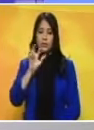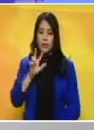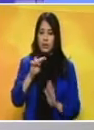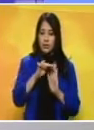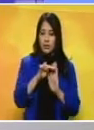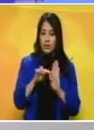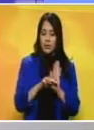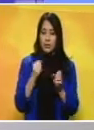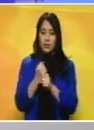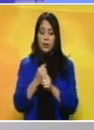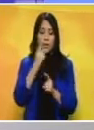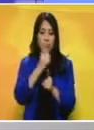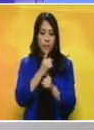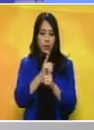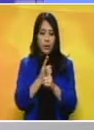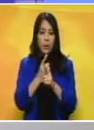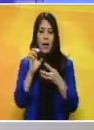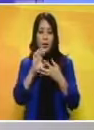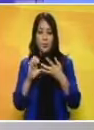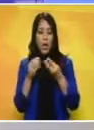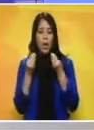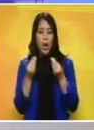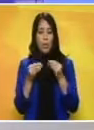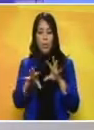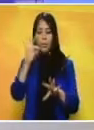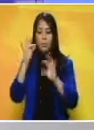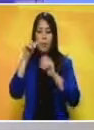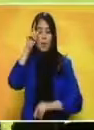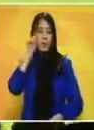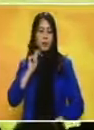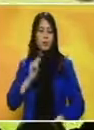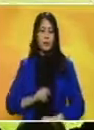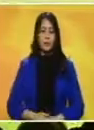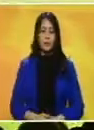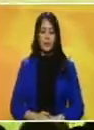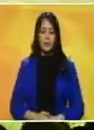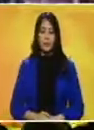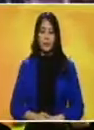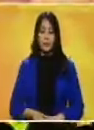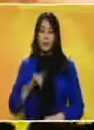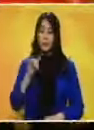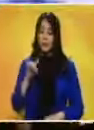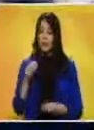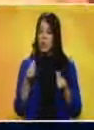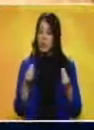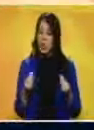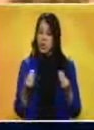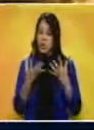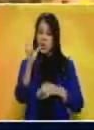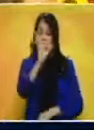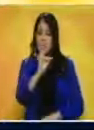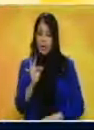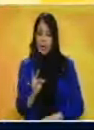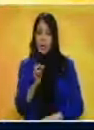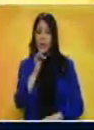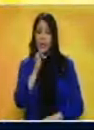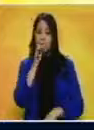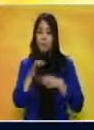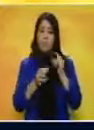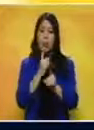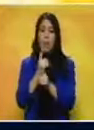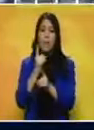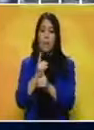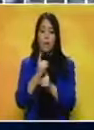trabajo: competiciones, metodología y captación de talento. En ese mismo sentido, la federación informó que en competiciones